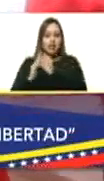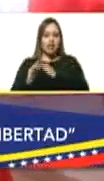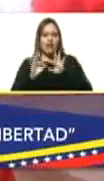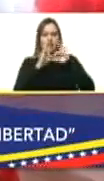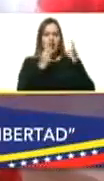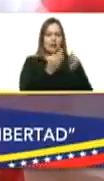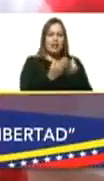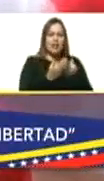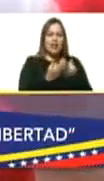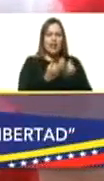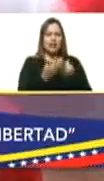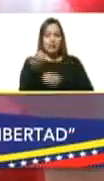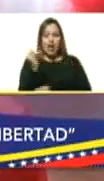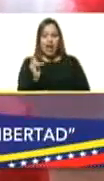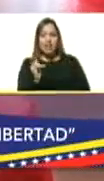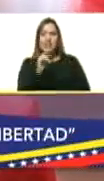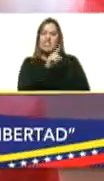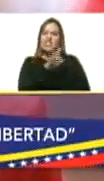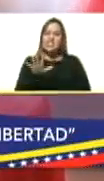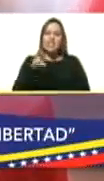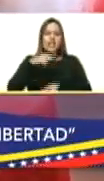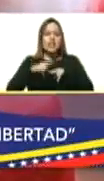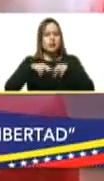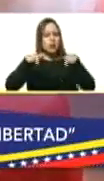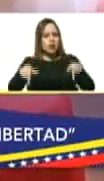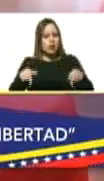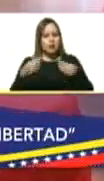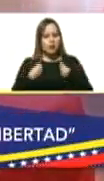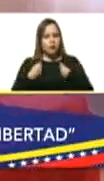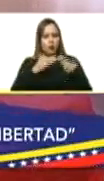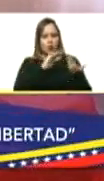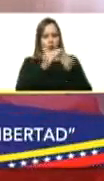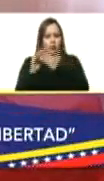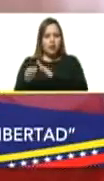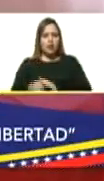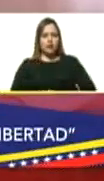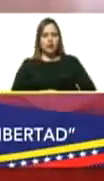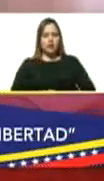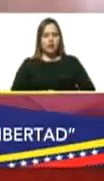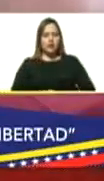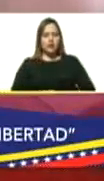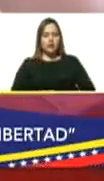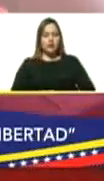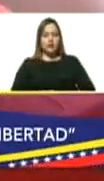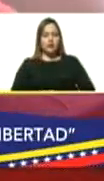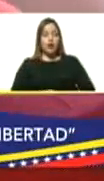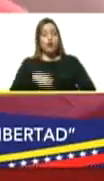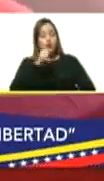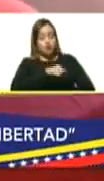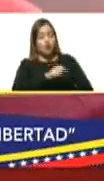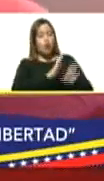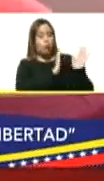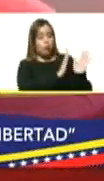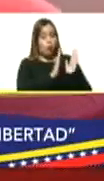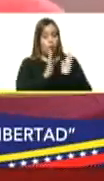niños de 15 niños, pues que tenemos acá en este urbanismo, en Barranca 2, ciertamente